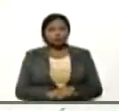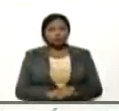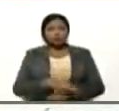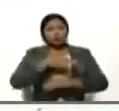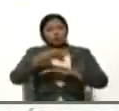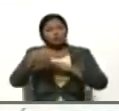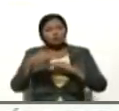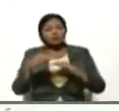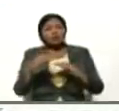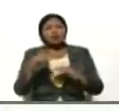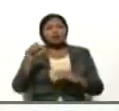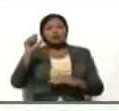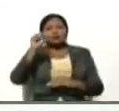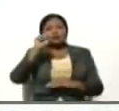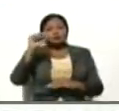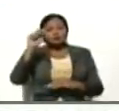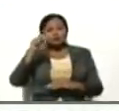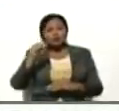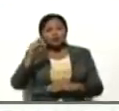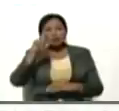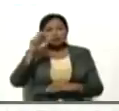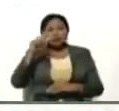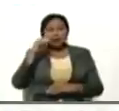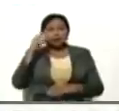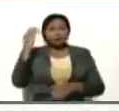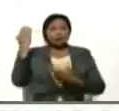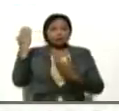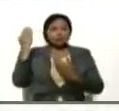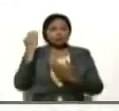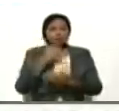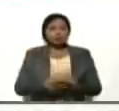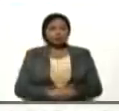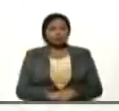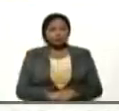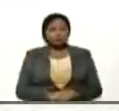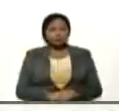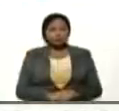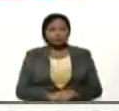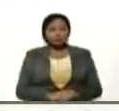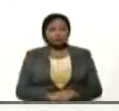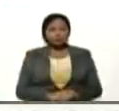Municipio San Rafael de Onoto de Portuguesa, Yasmina Harris.